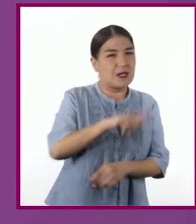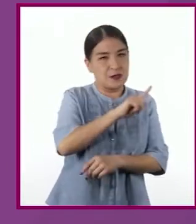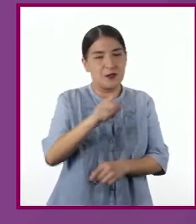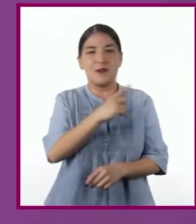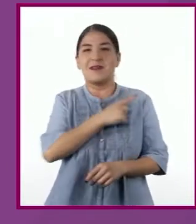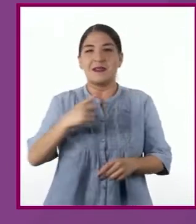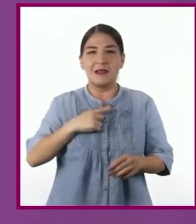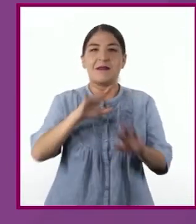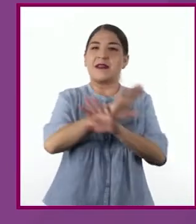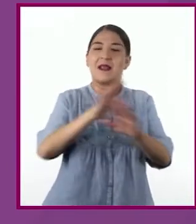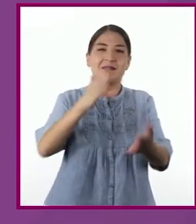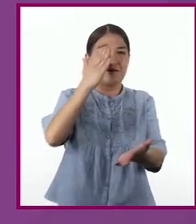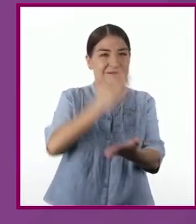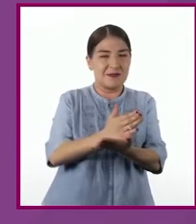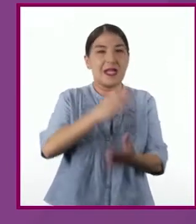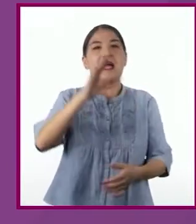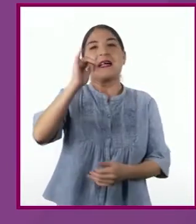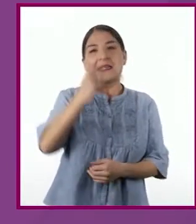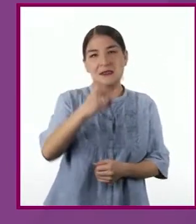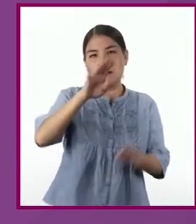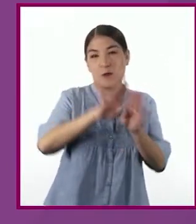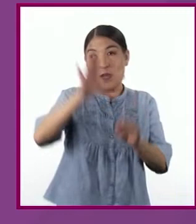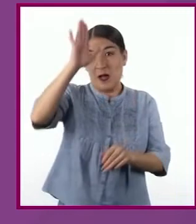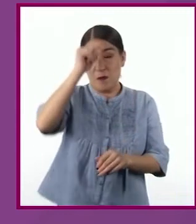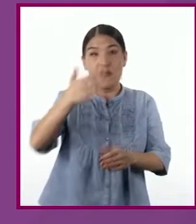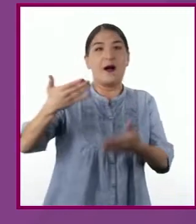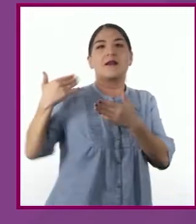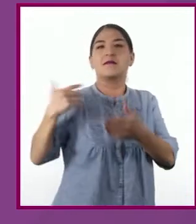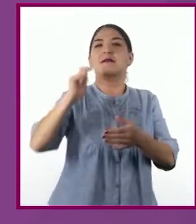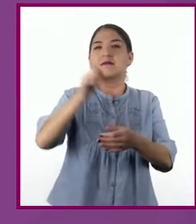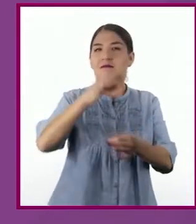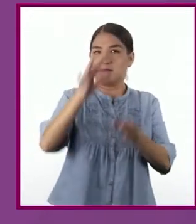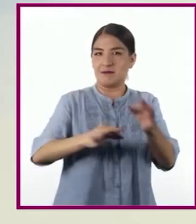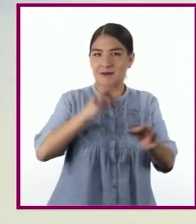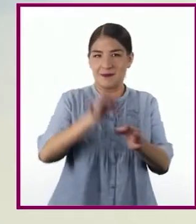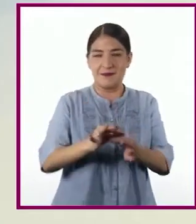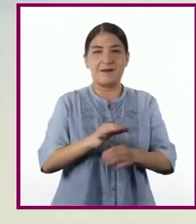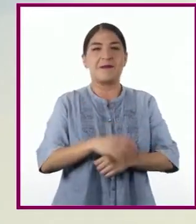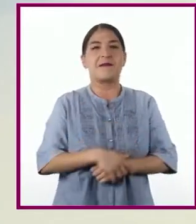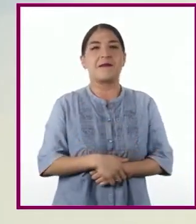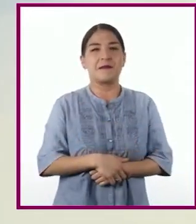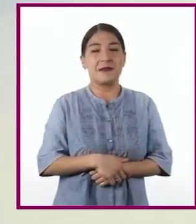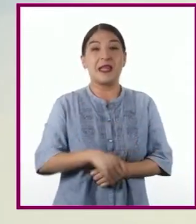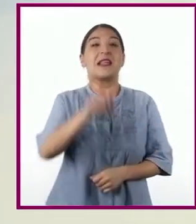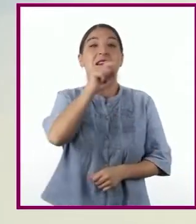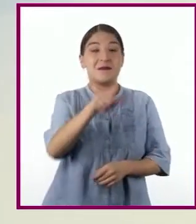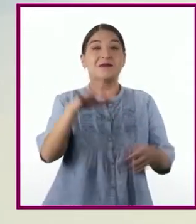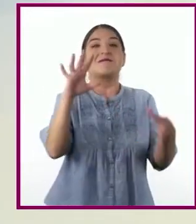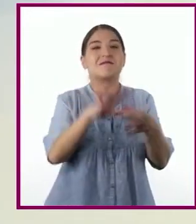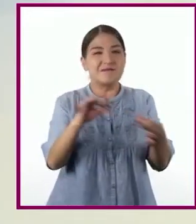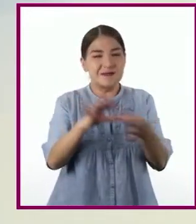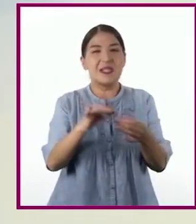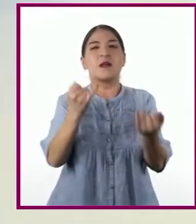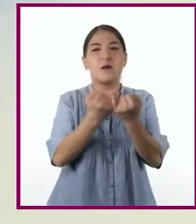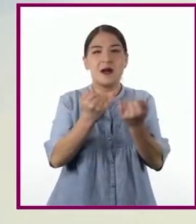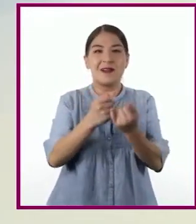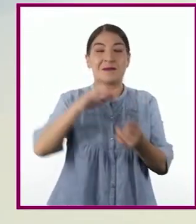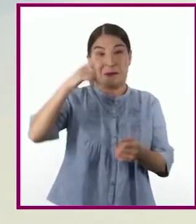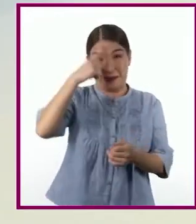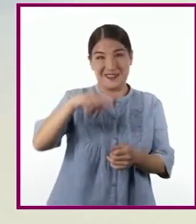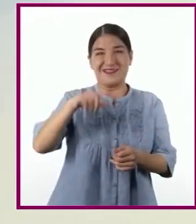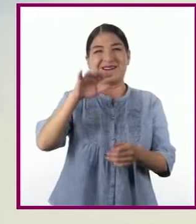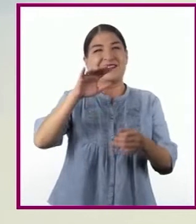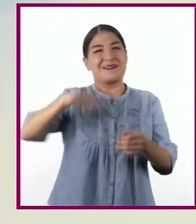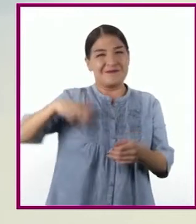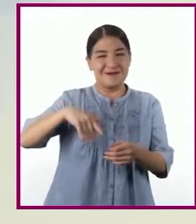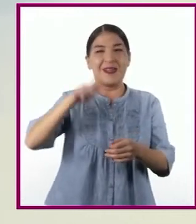acuerdos a los que se comprometieron previamente los involucrados. Cabe mencionar que para lograr lo anterior